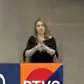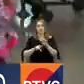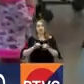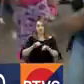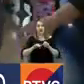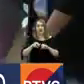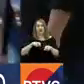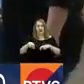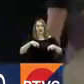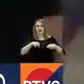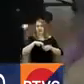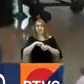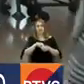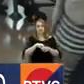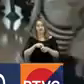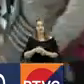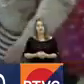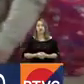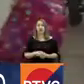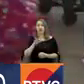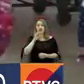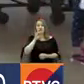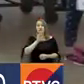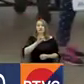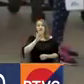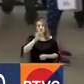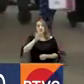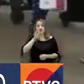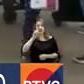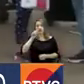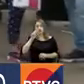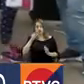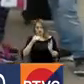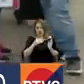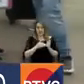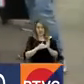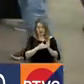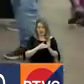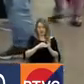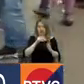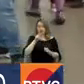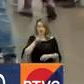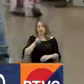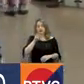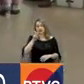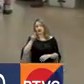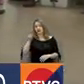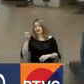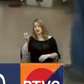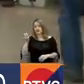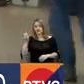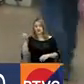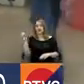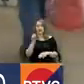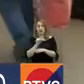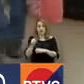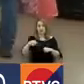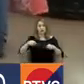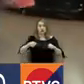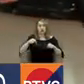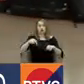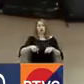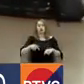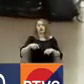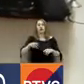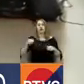presten también atención porque 341.000 de 277 vehículos circularon aquí en el departamento